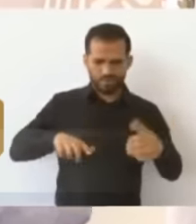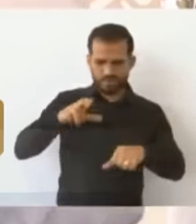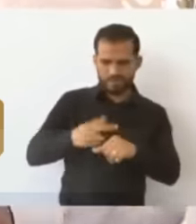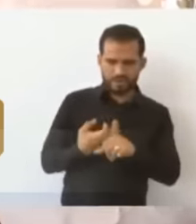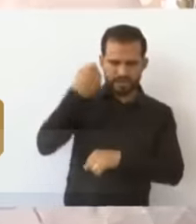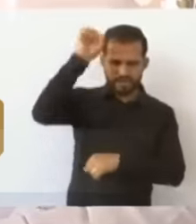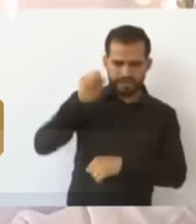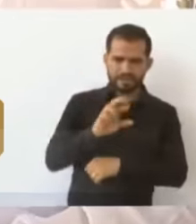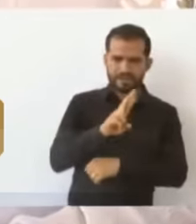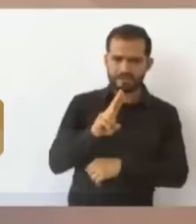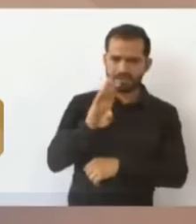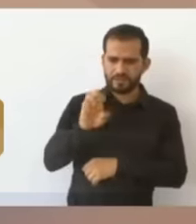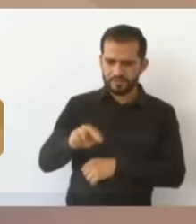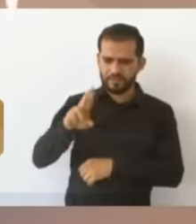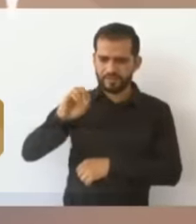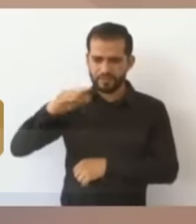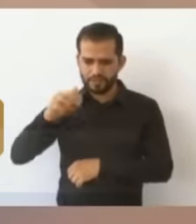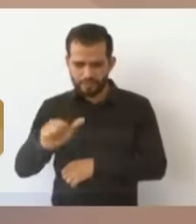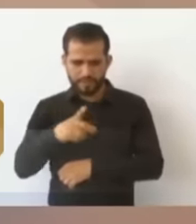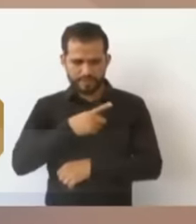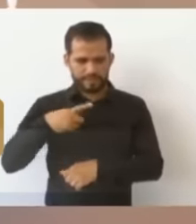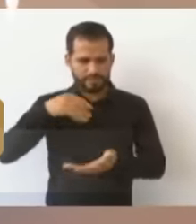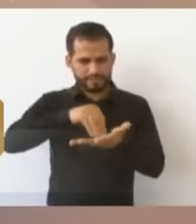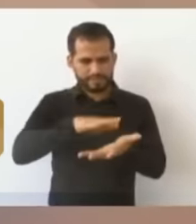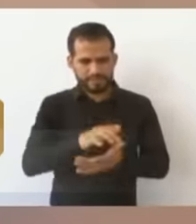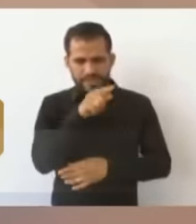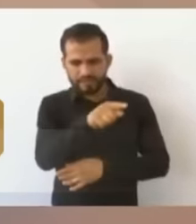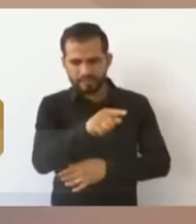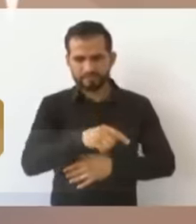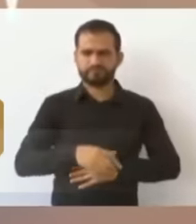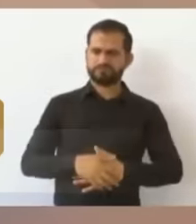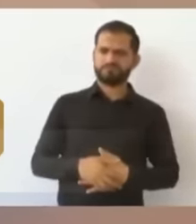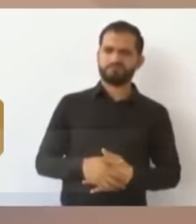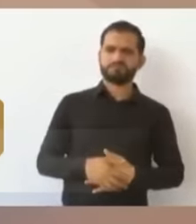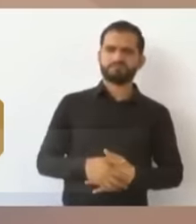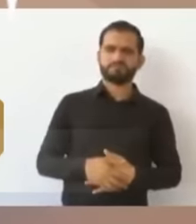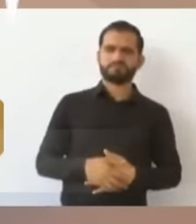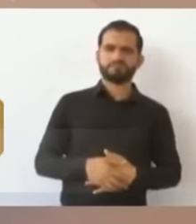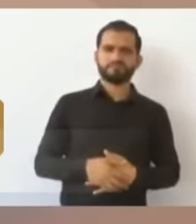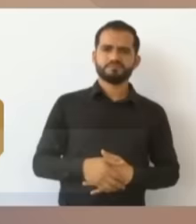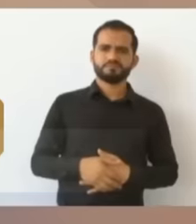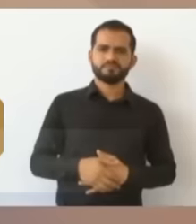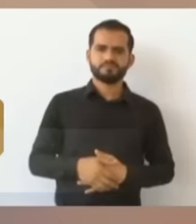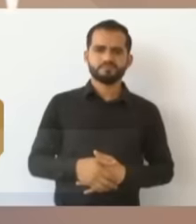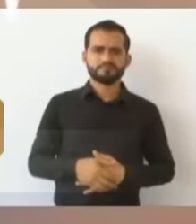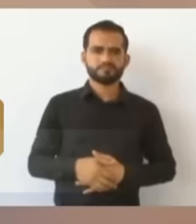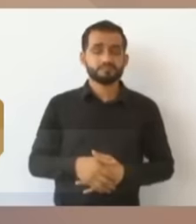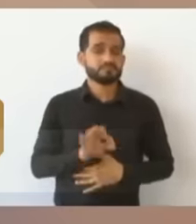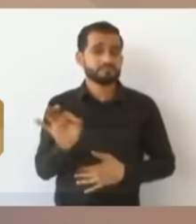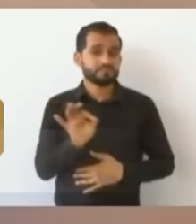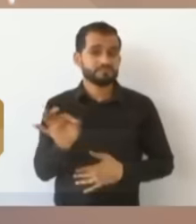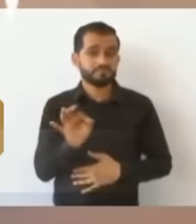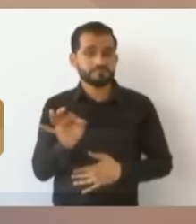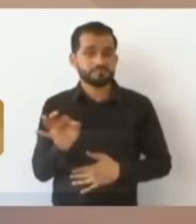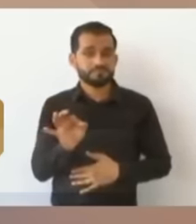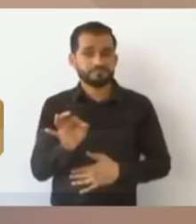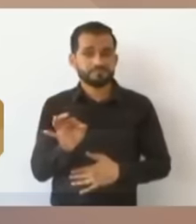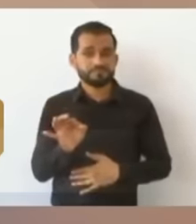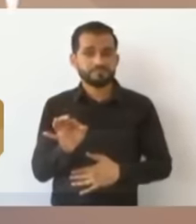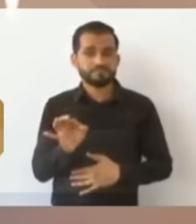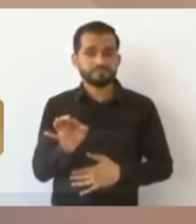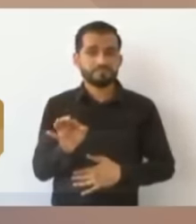del estado. Que esa fue la razón, quizá, el gancho, para ir a ese evento por